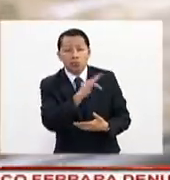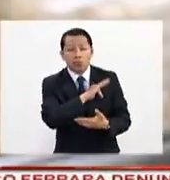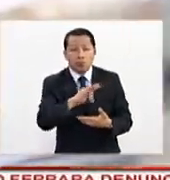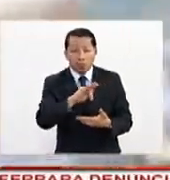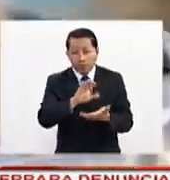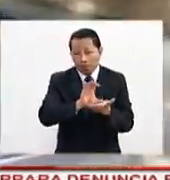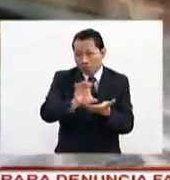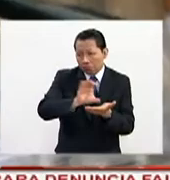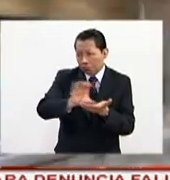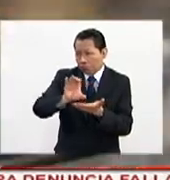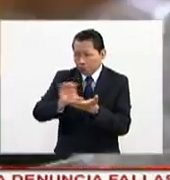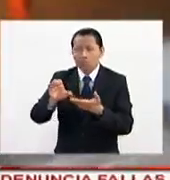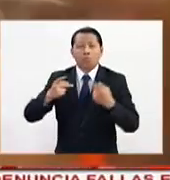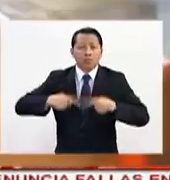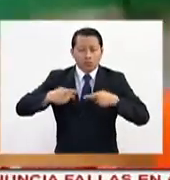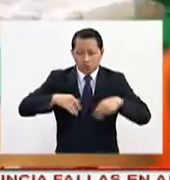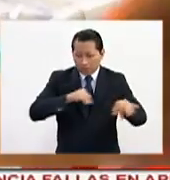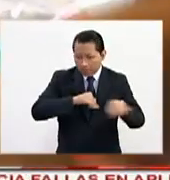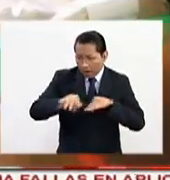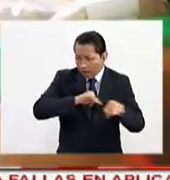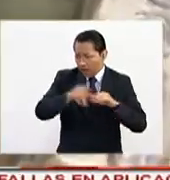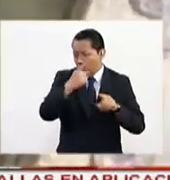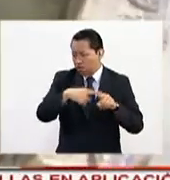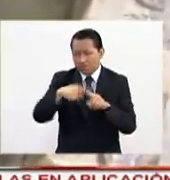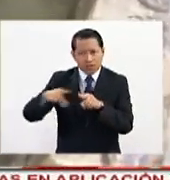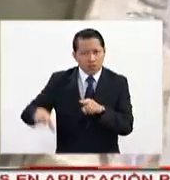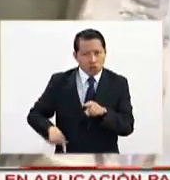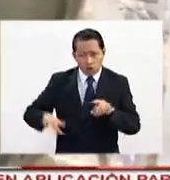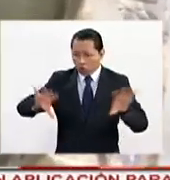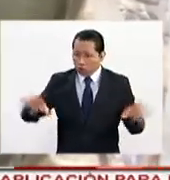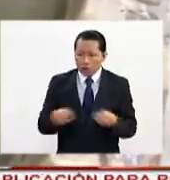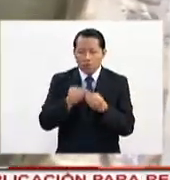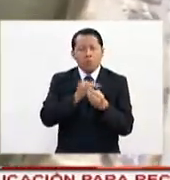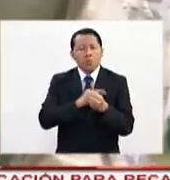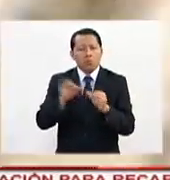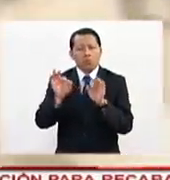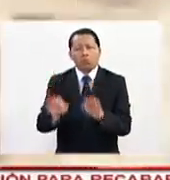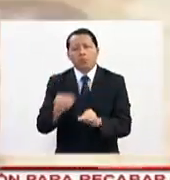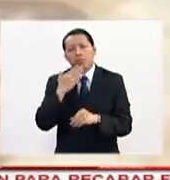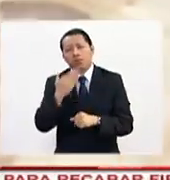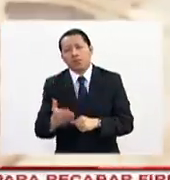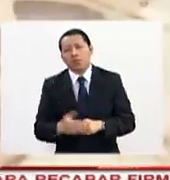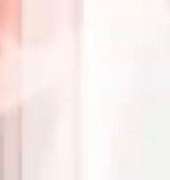recursos humanos, financieros y materiales del Estado mexicano de manera más efectiva.